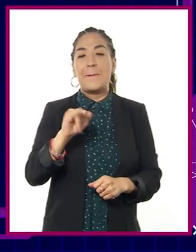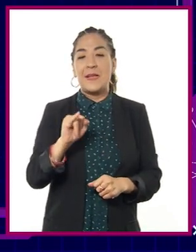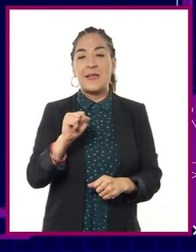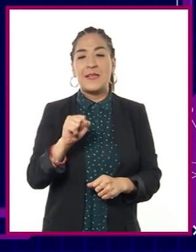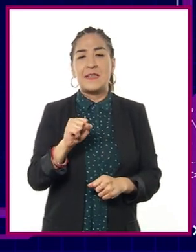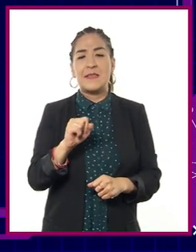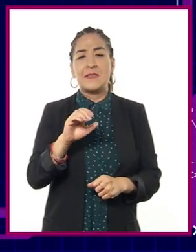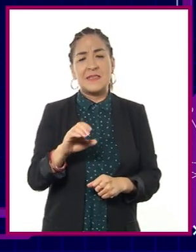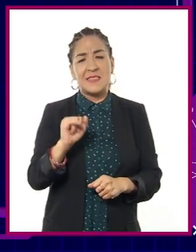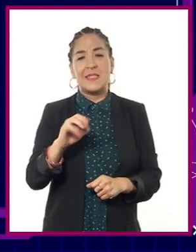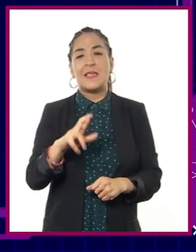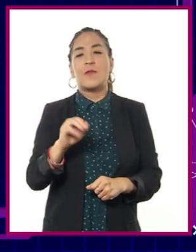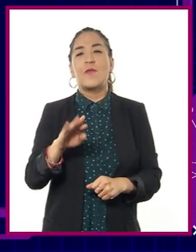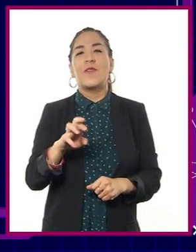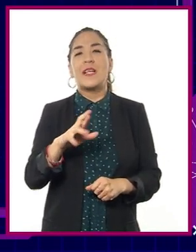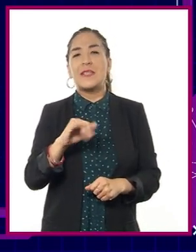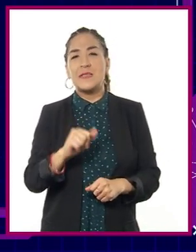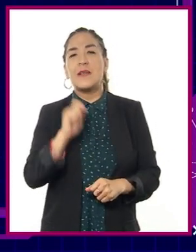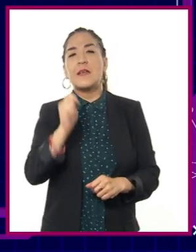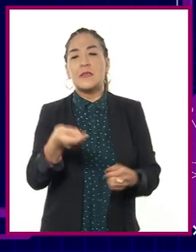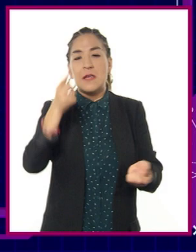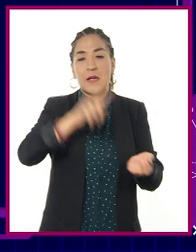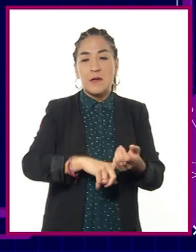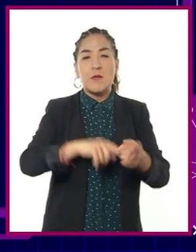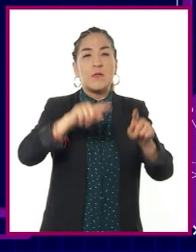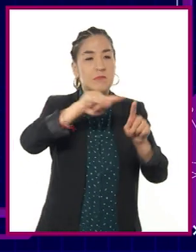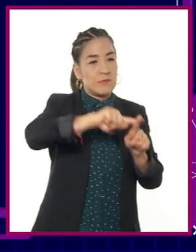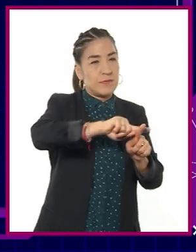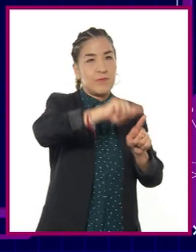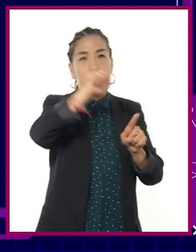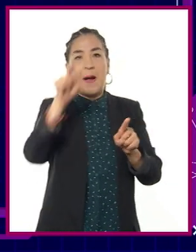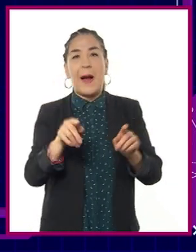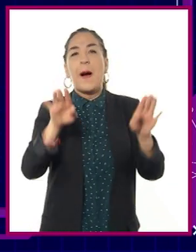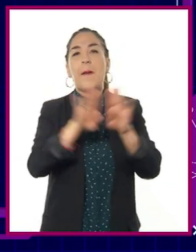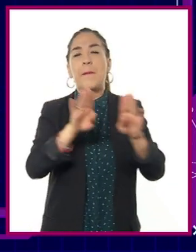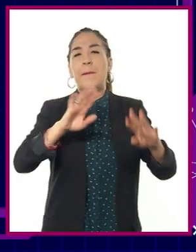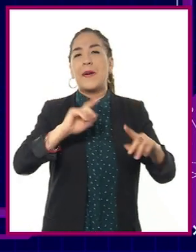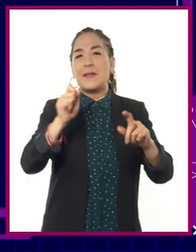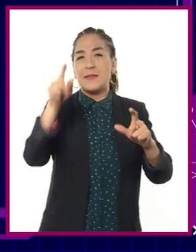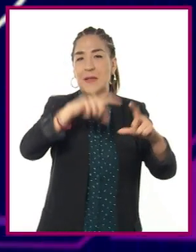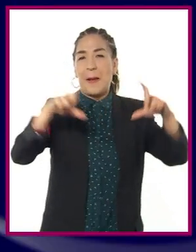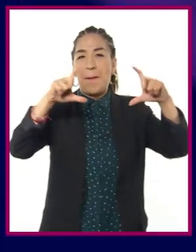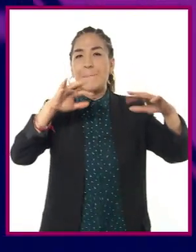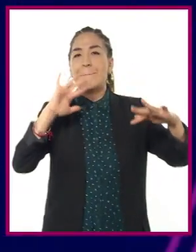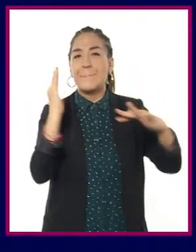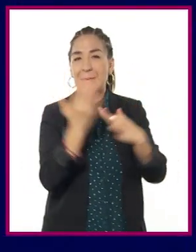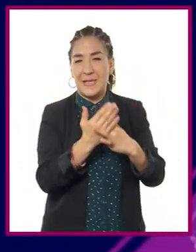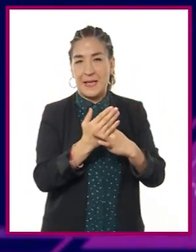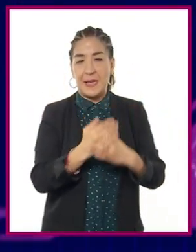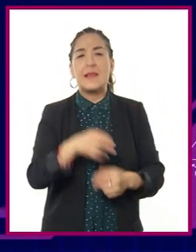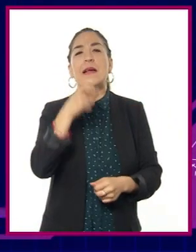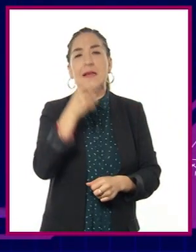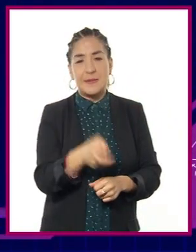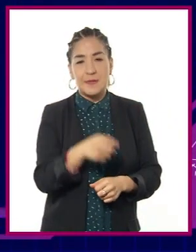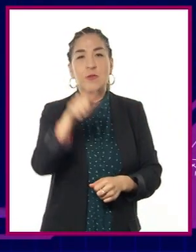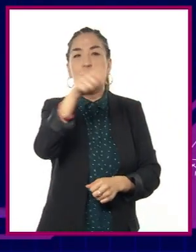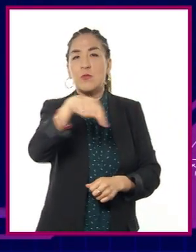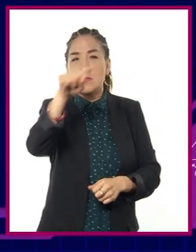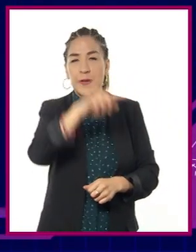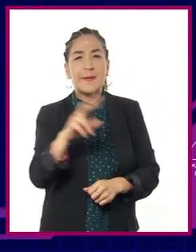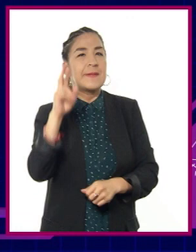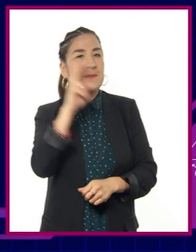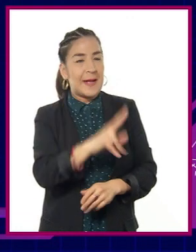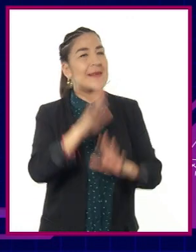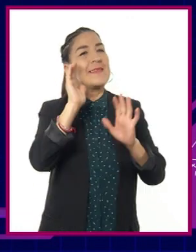semicircunferencia es el arco limitado por los extremos de un diámetro. Es así como ustedes